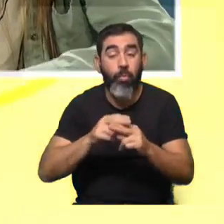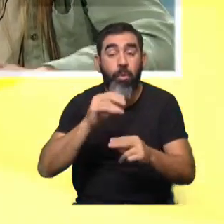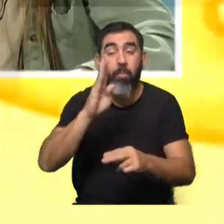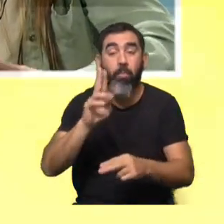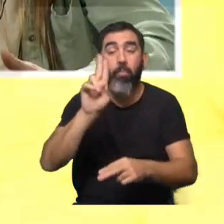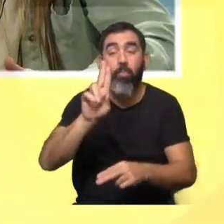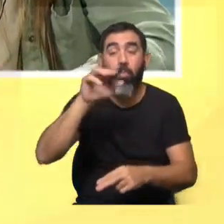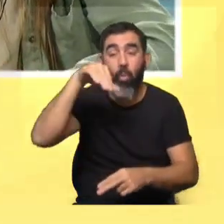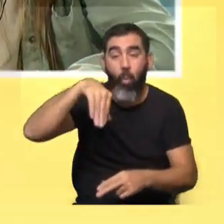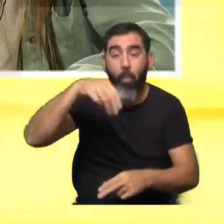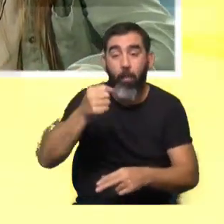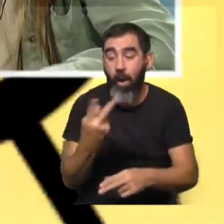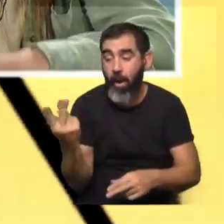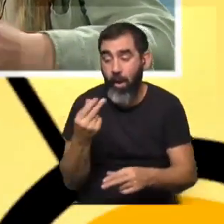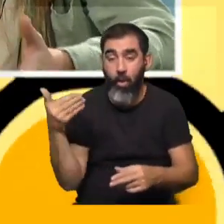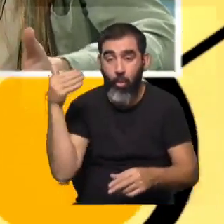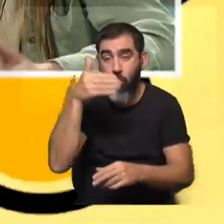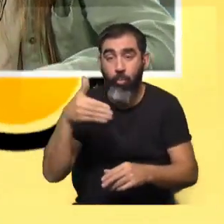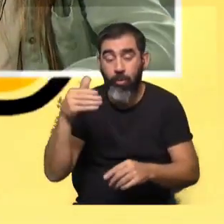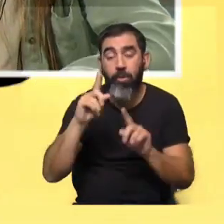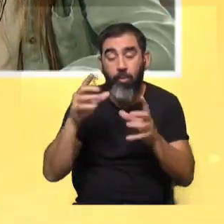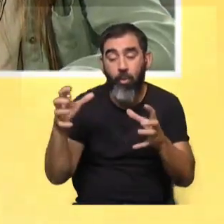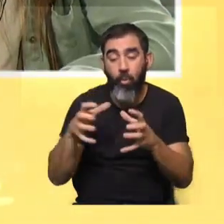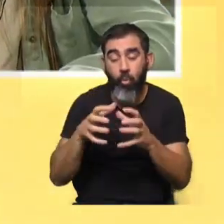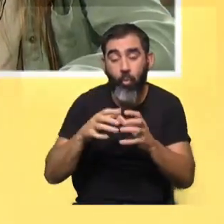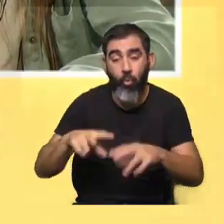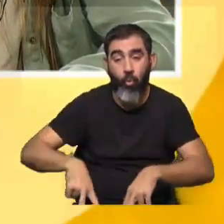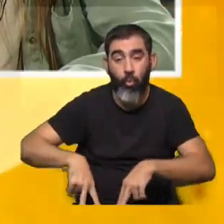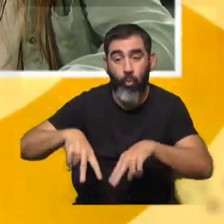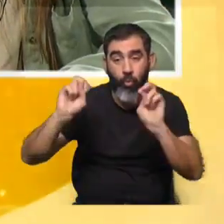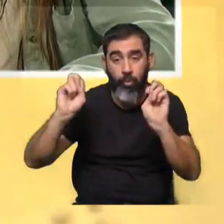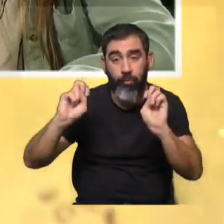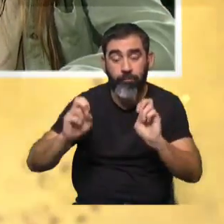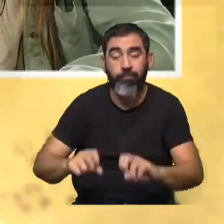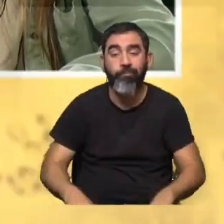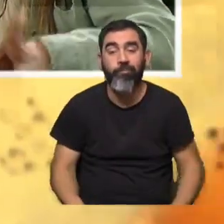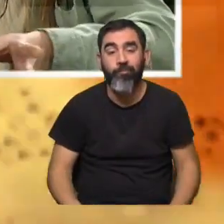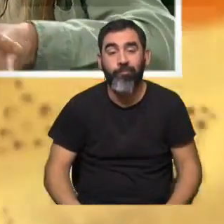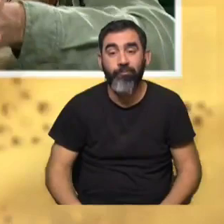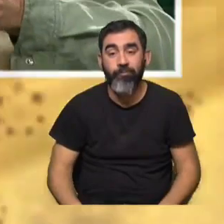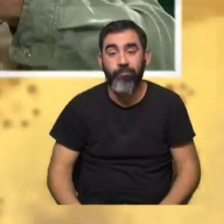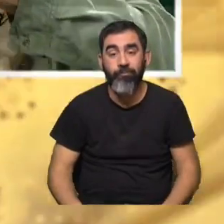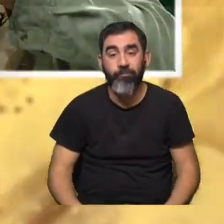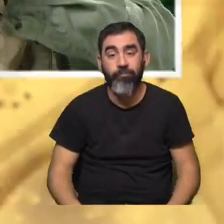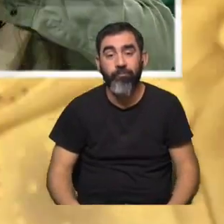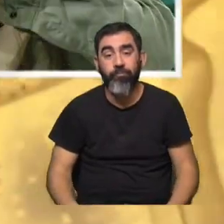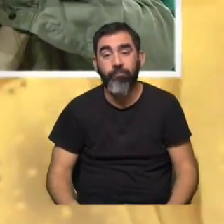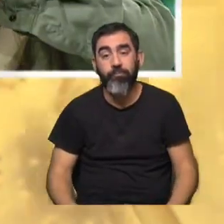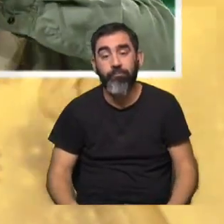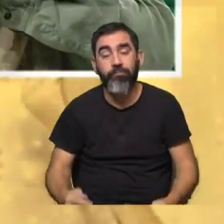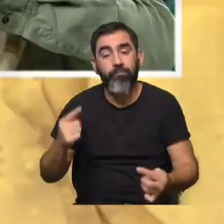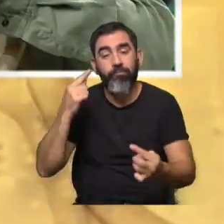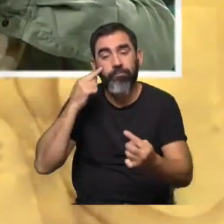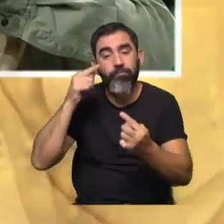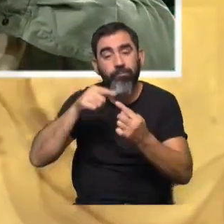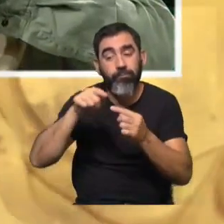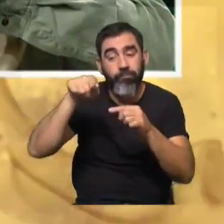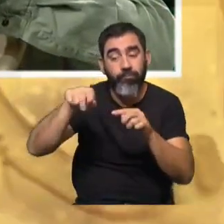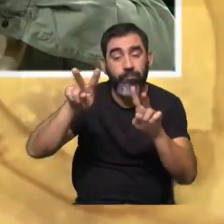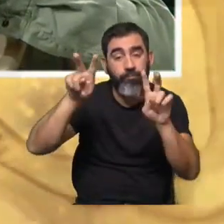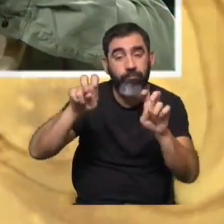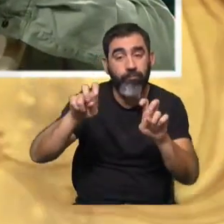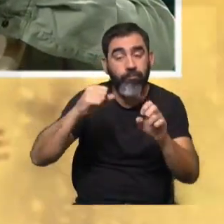nosotras dos formamos parte, junto con otro grupo de investigadores, que un poco lo que intenta este caso puntual, evidentemente es un